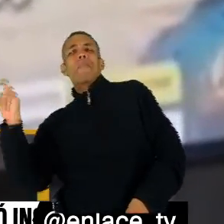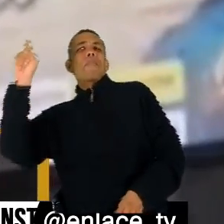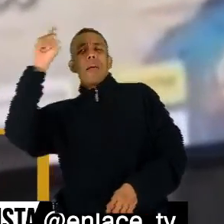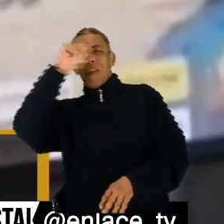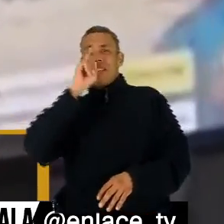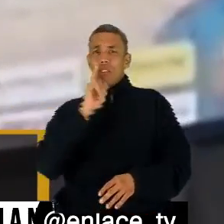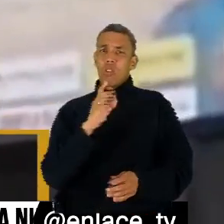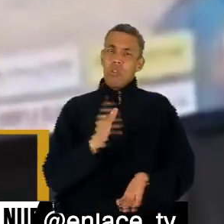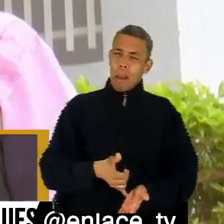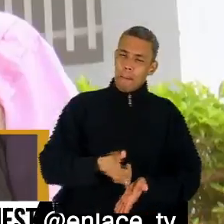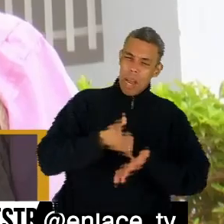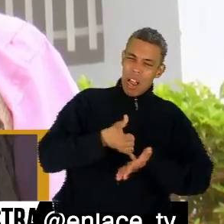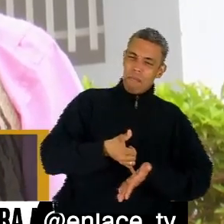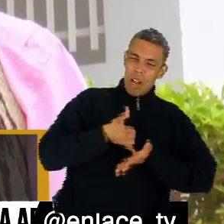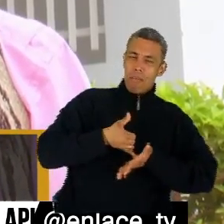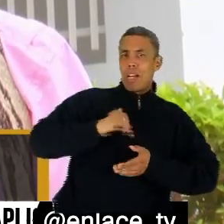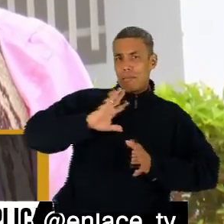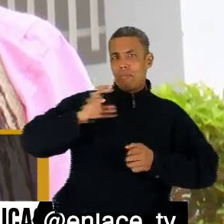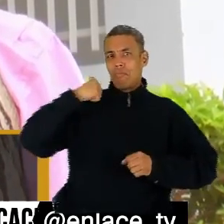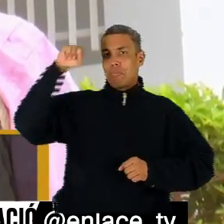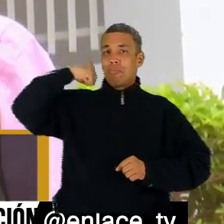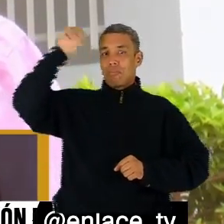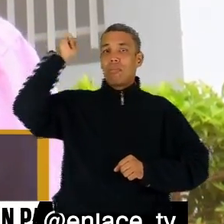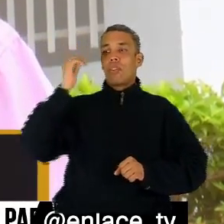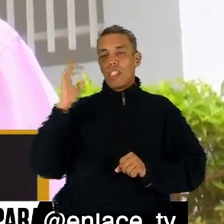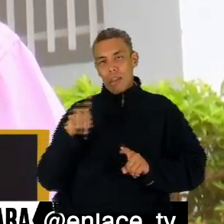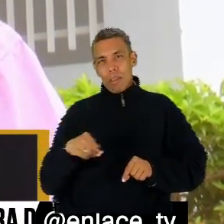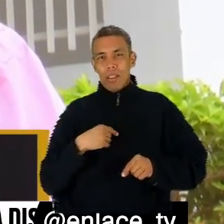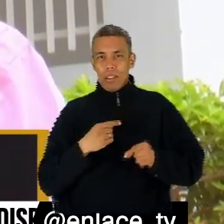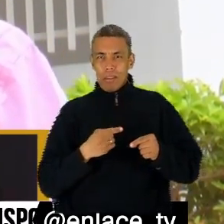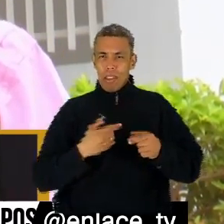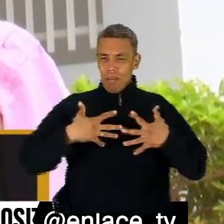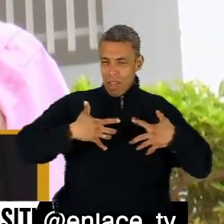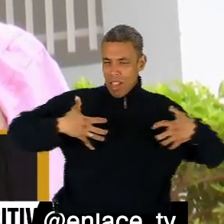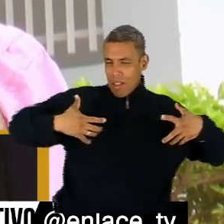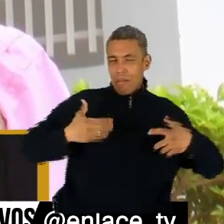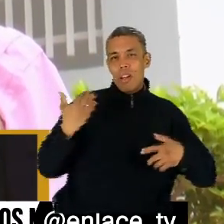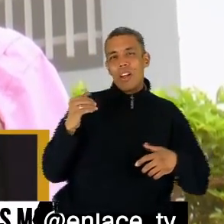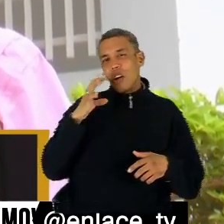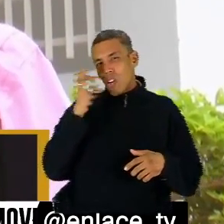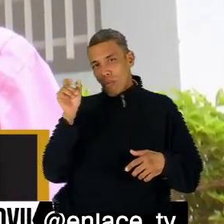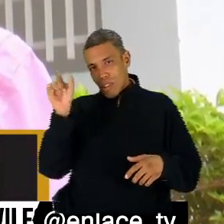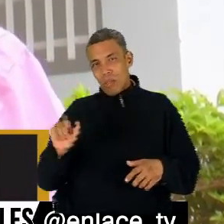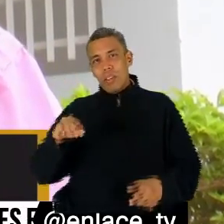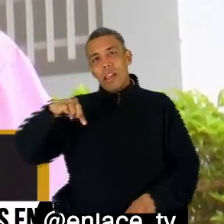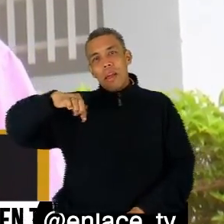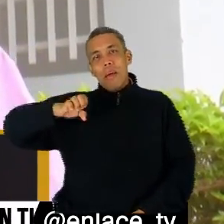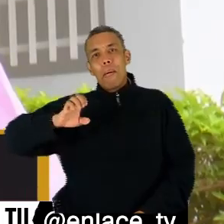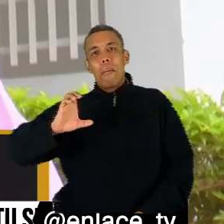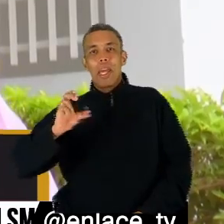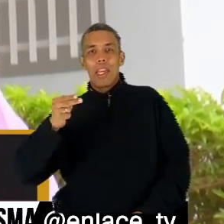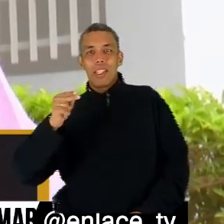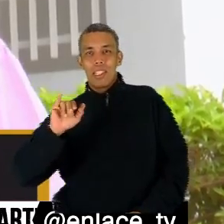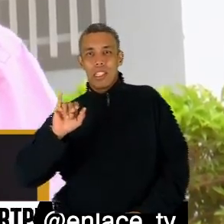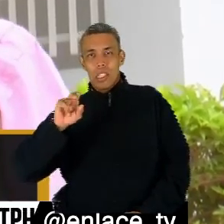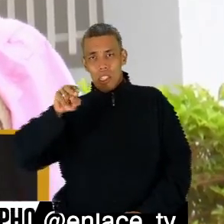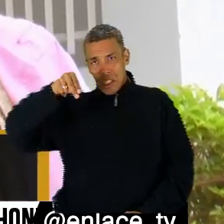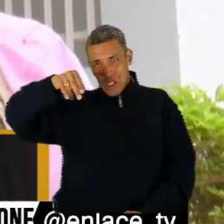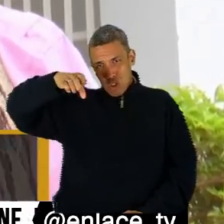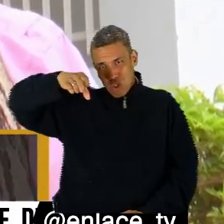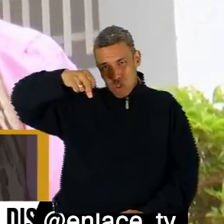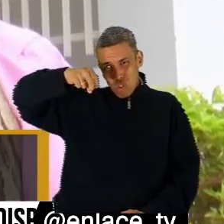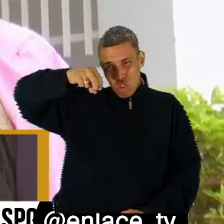muchas grabaciones con los Pechichones del Vallenato. Y en estos momentos estoy adelantando un trabajo discográfico que ya se encuentra entre